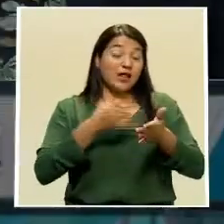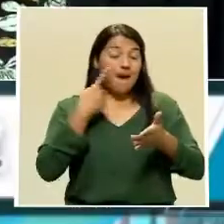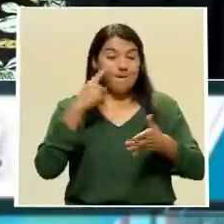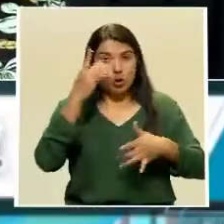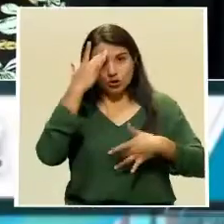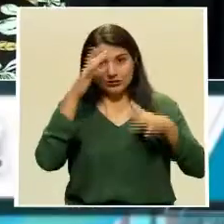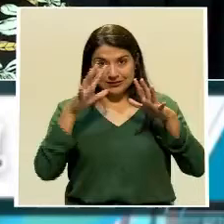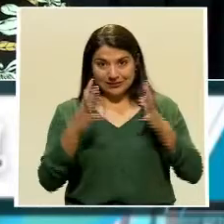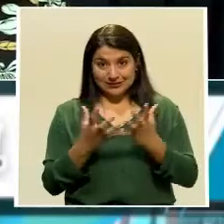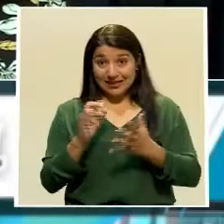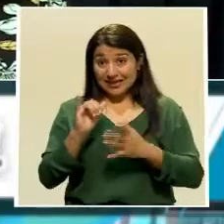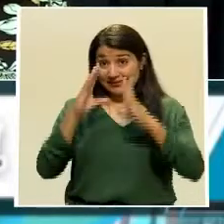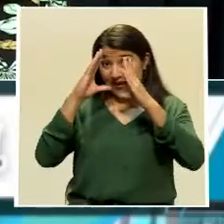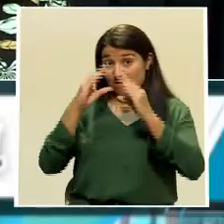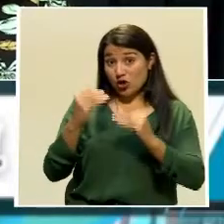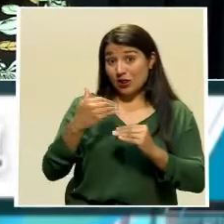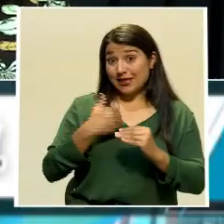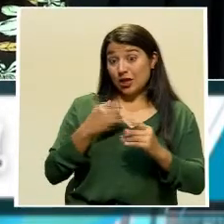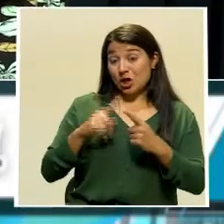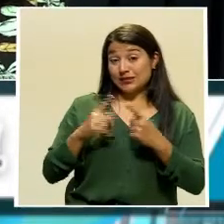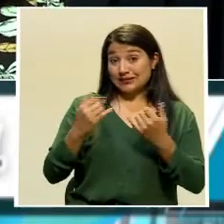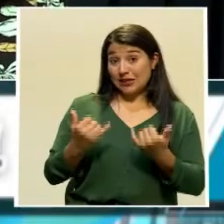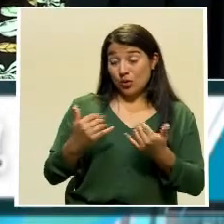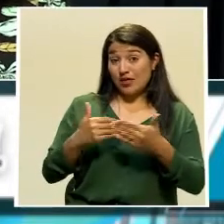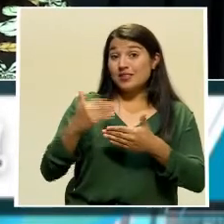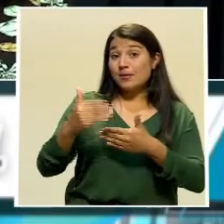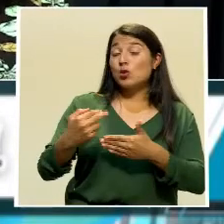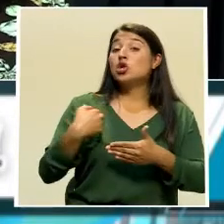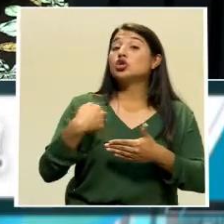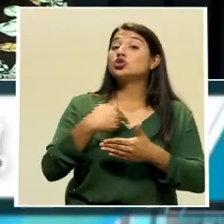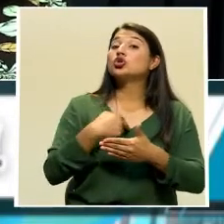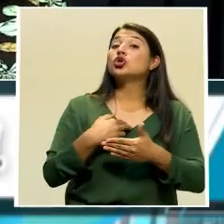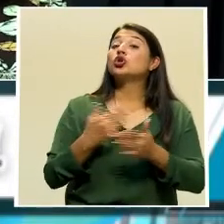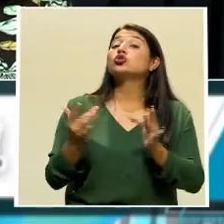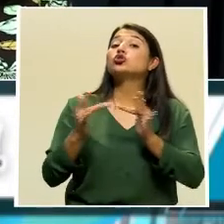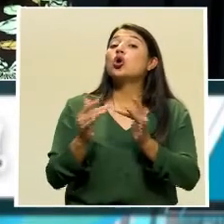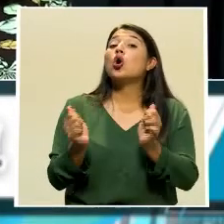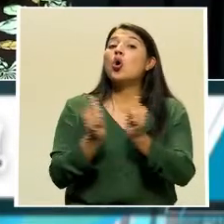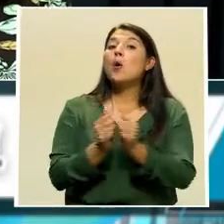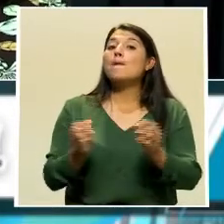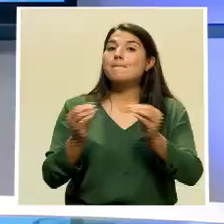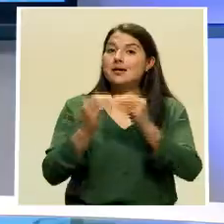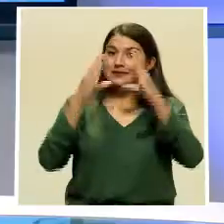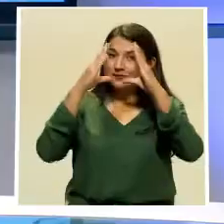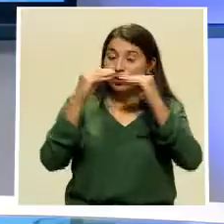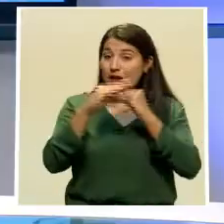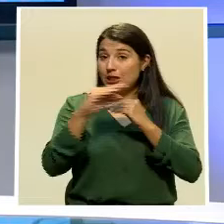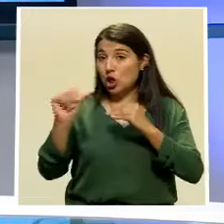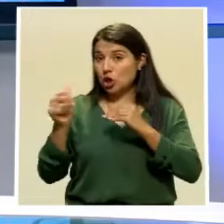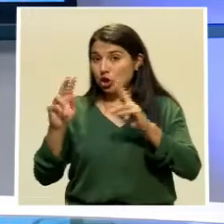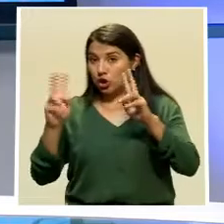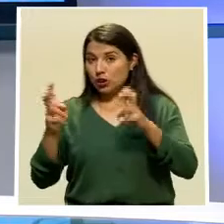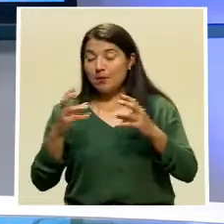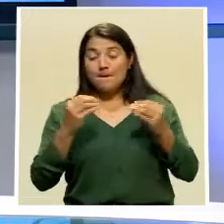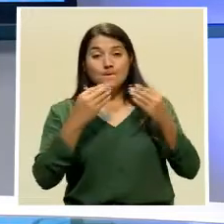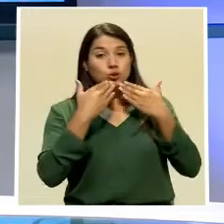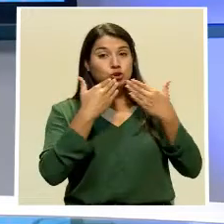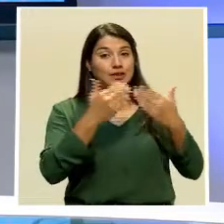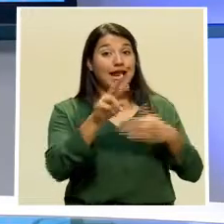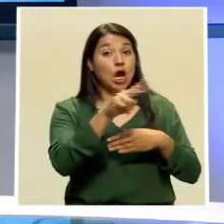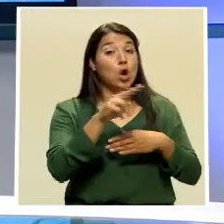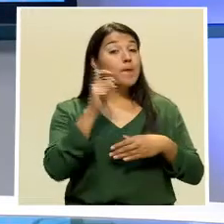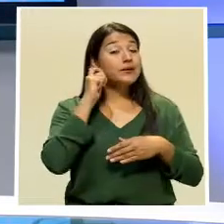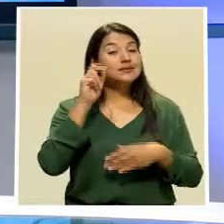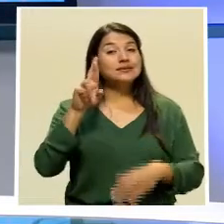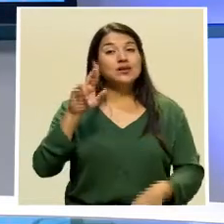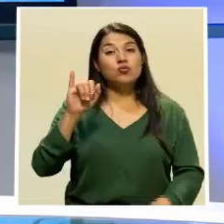Don Ernesto, esta es la información que tenemos de momento. Más adelante venimos con más información y otros temas. Muchísimas gracias a nuestra